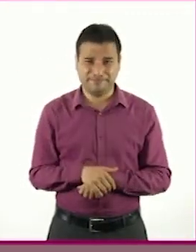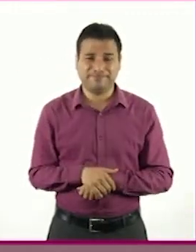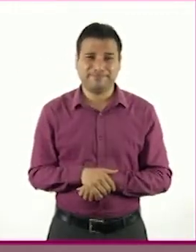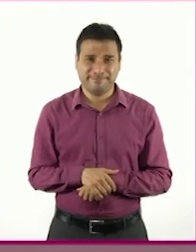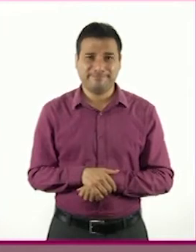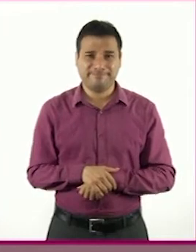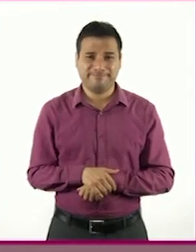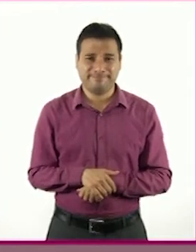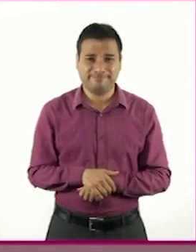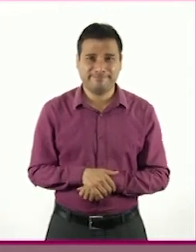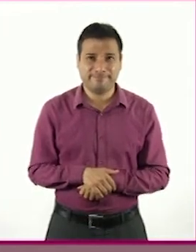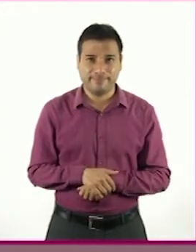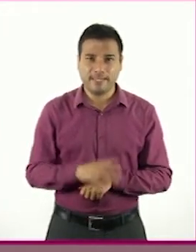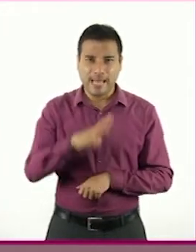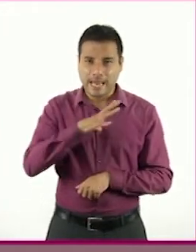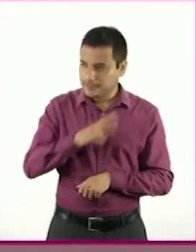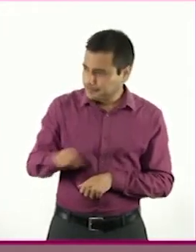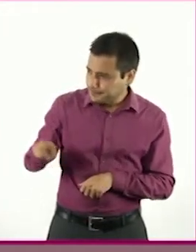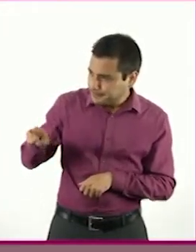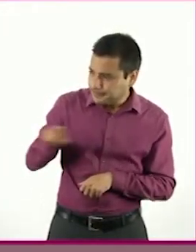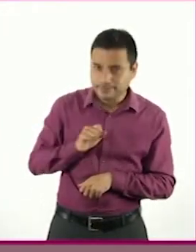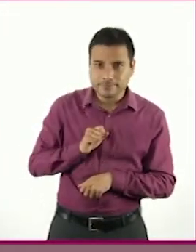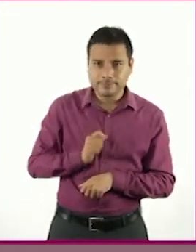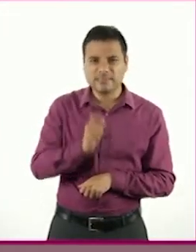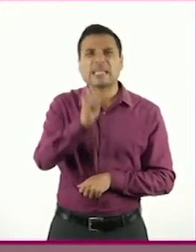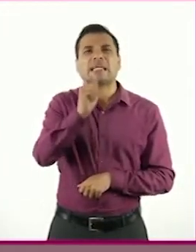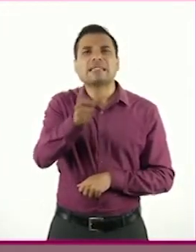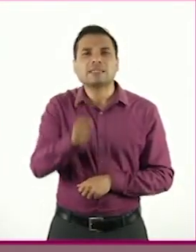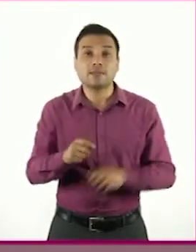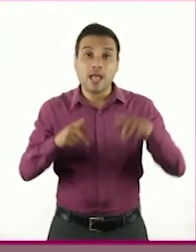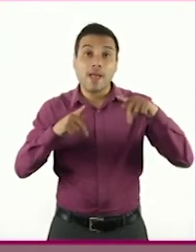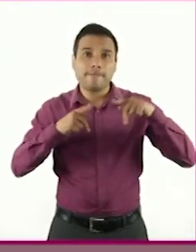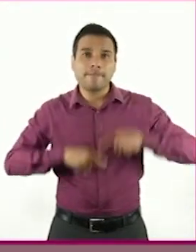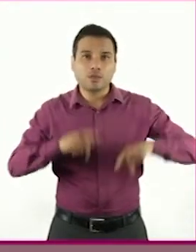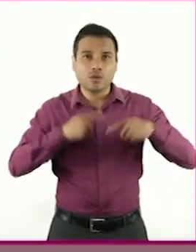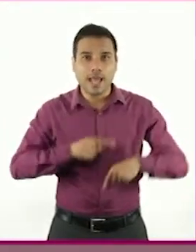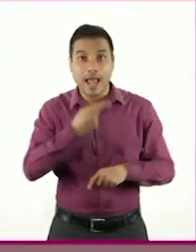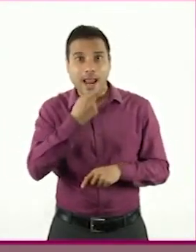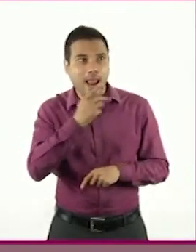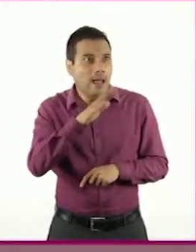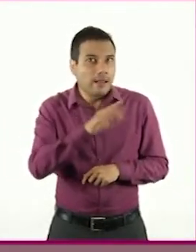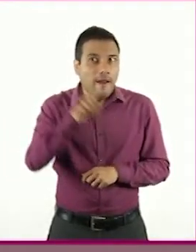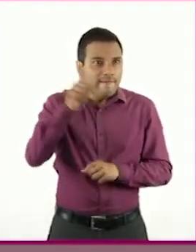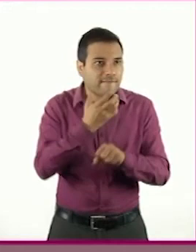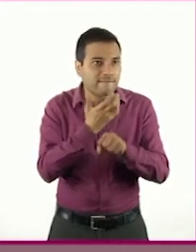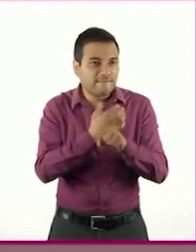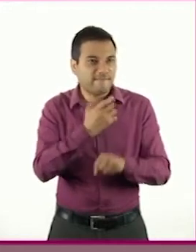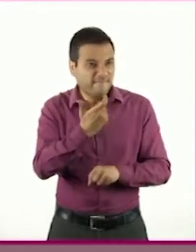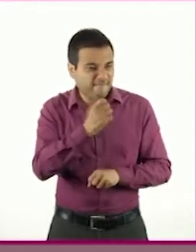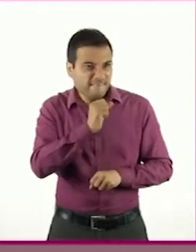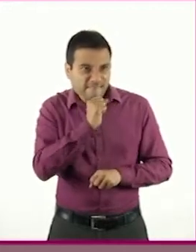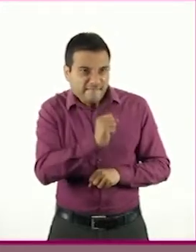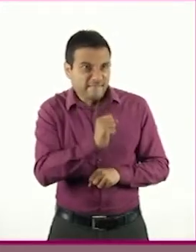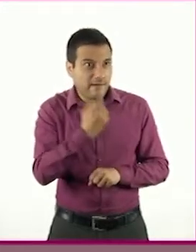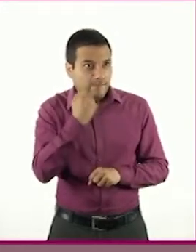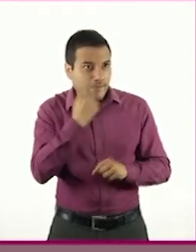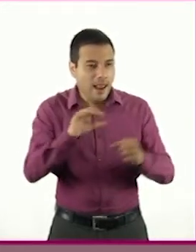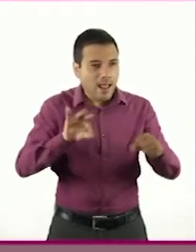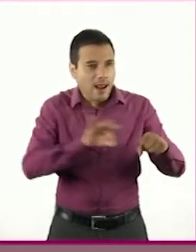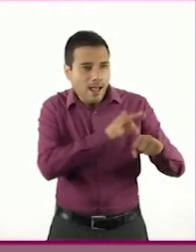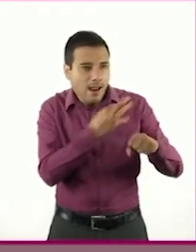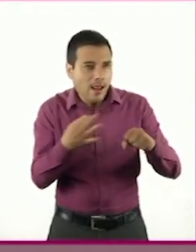entonces existían los enganchadores, personas que prometían grandes ganancias a los que buscaban cruzar la